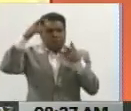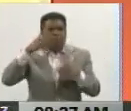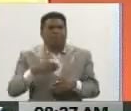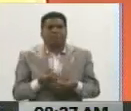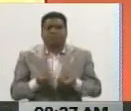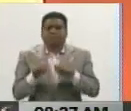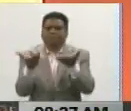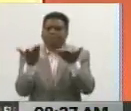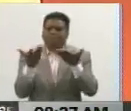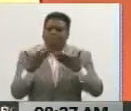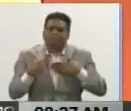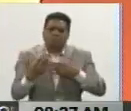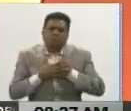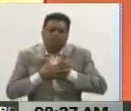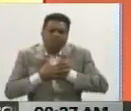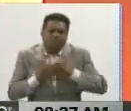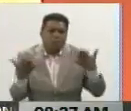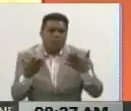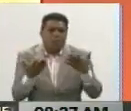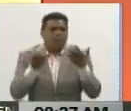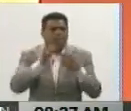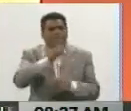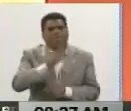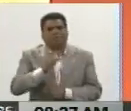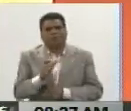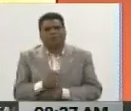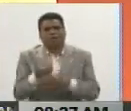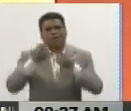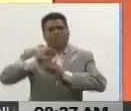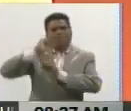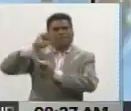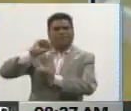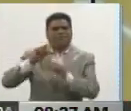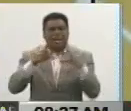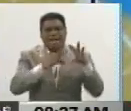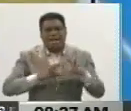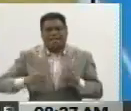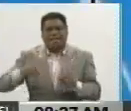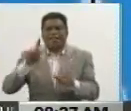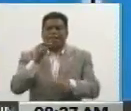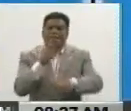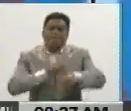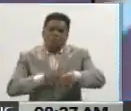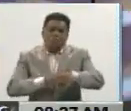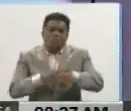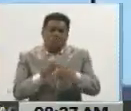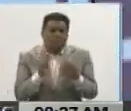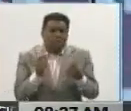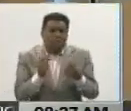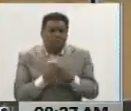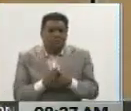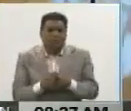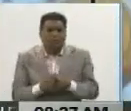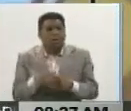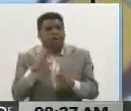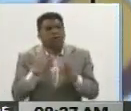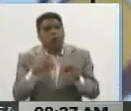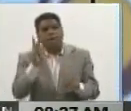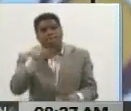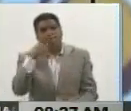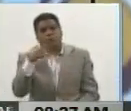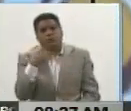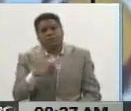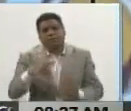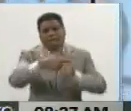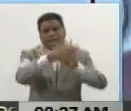tropa de seres humanos defensores de nuestra Pachamama a disposición. Osly, nos quedan pocos minutos, pero no quisiéramos dejar por fuera el tema político y tú que has mencionado el